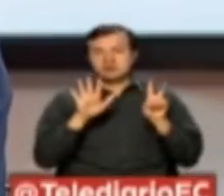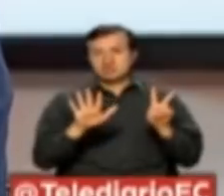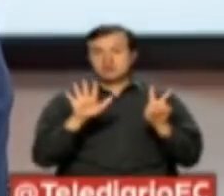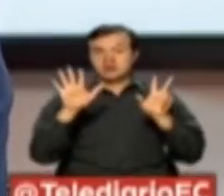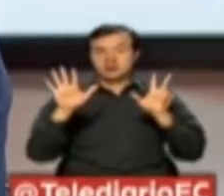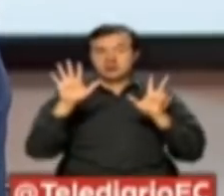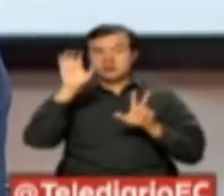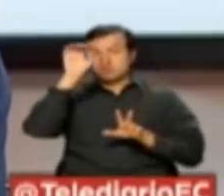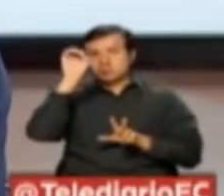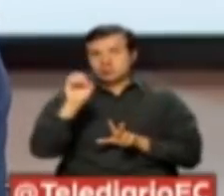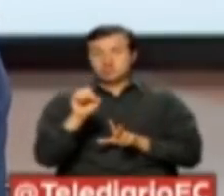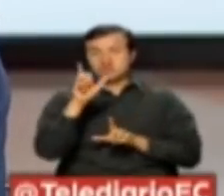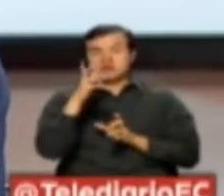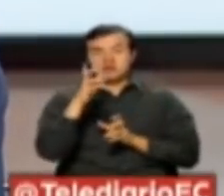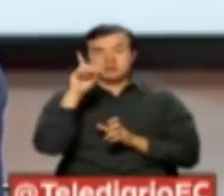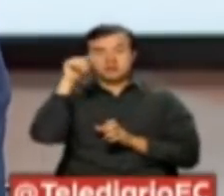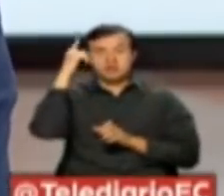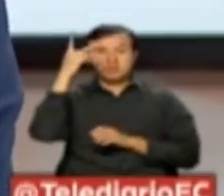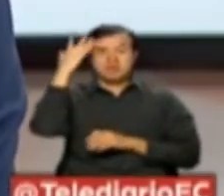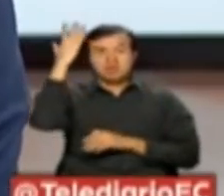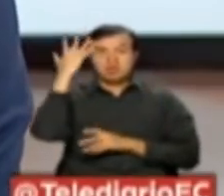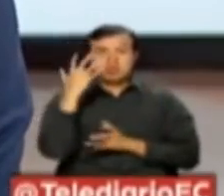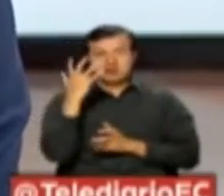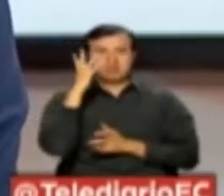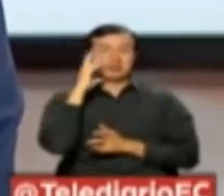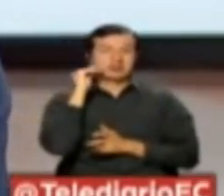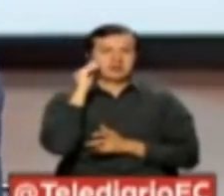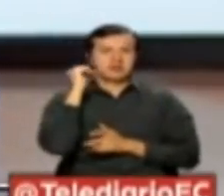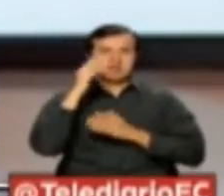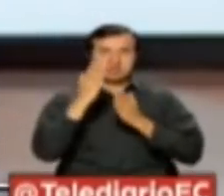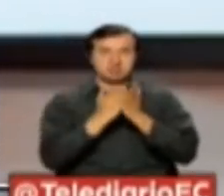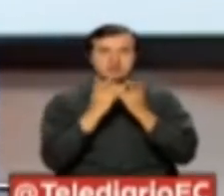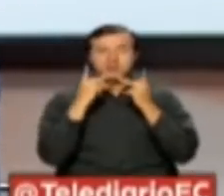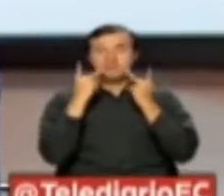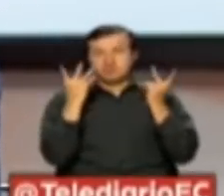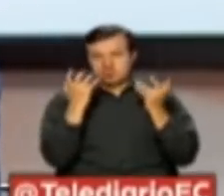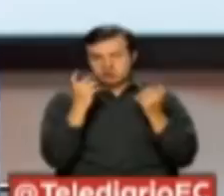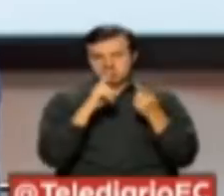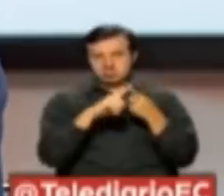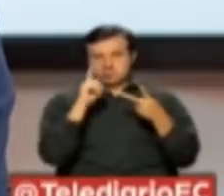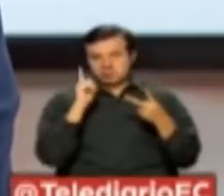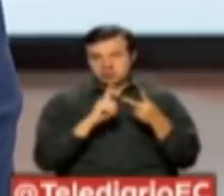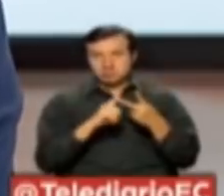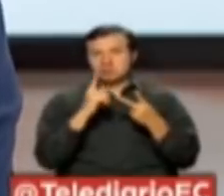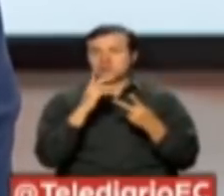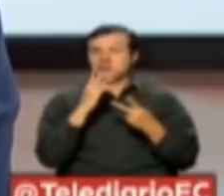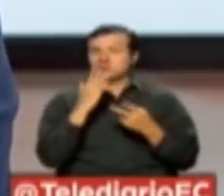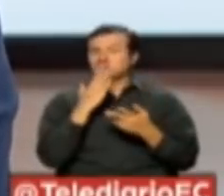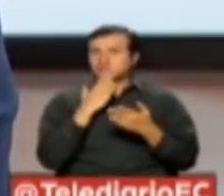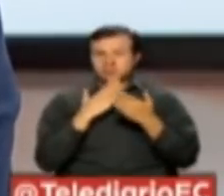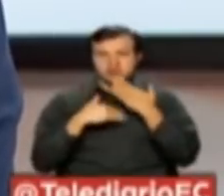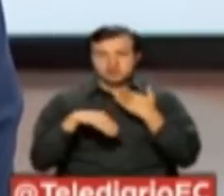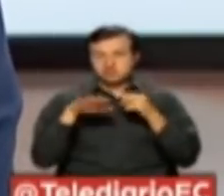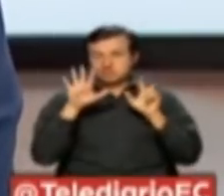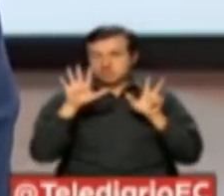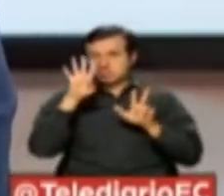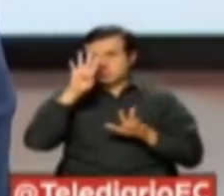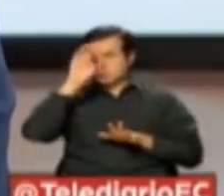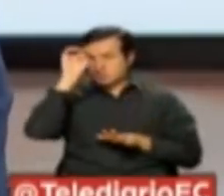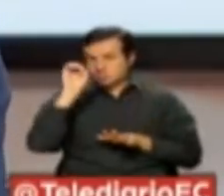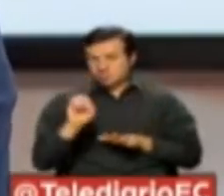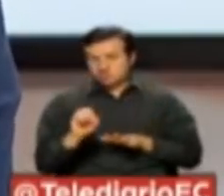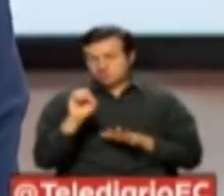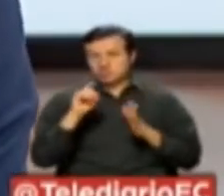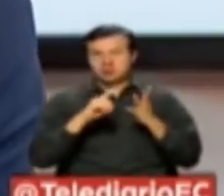78% quiere que el próximo alcalde tenga experiencia en el servicio público que sea un buen administrador el 84 por ciento